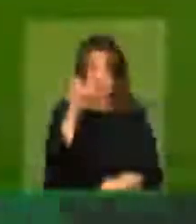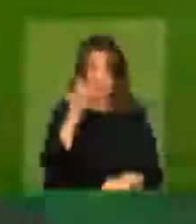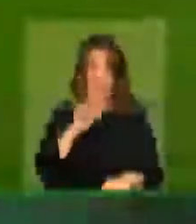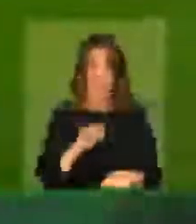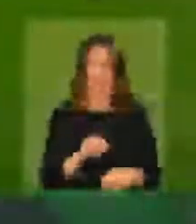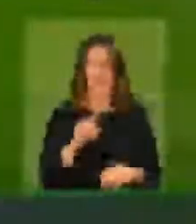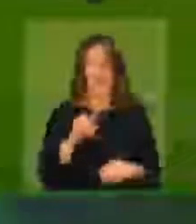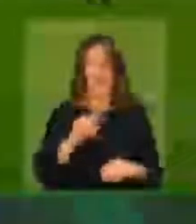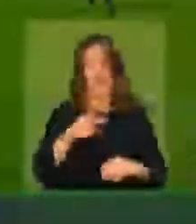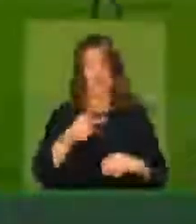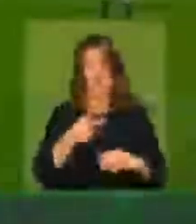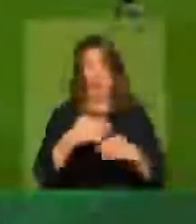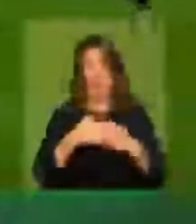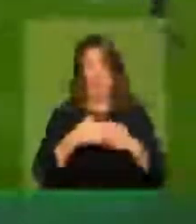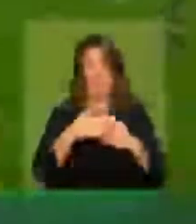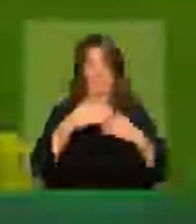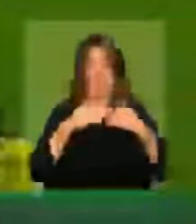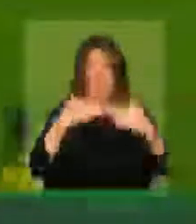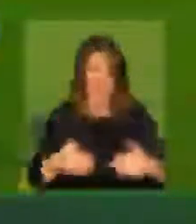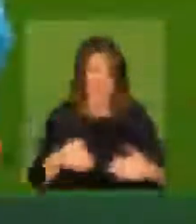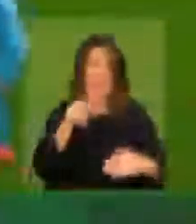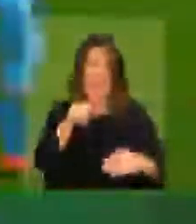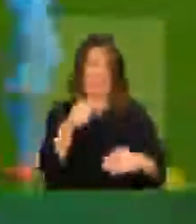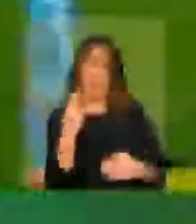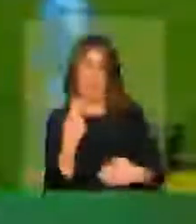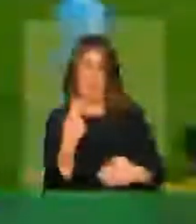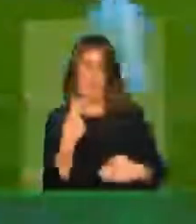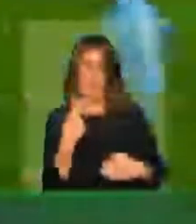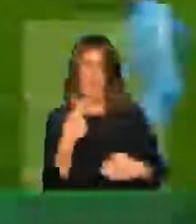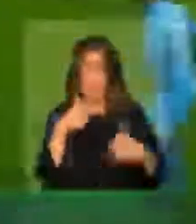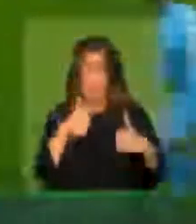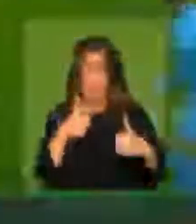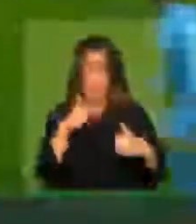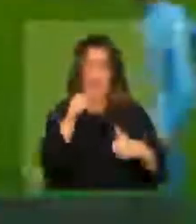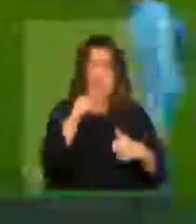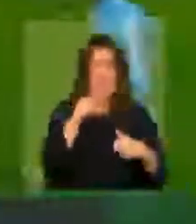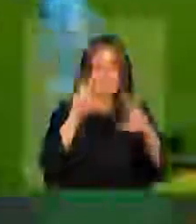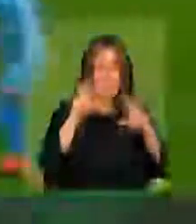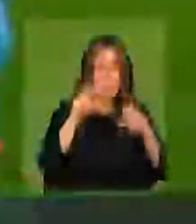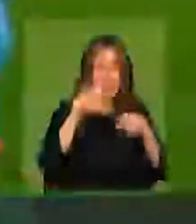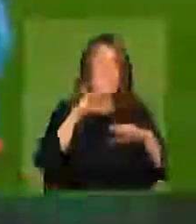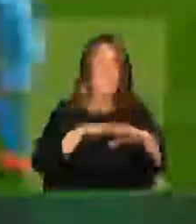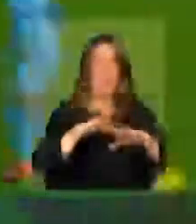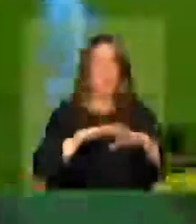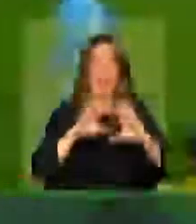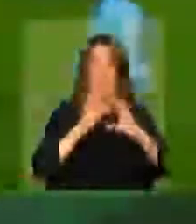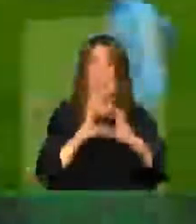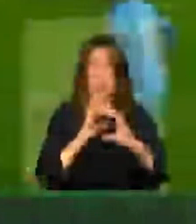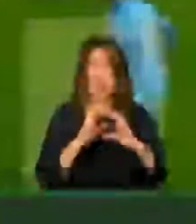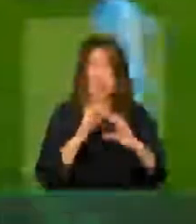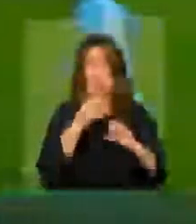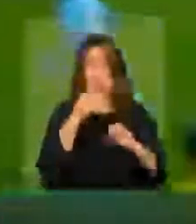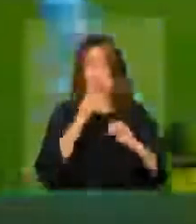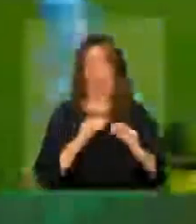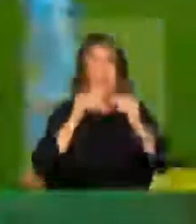segundo está adelantado Pisichilo. Hasta ahí habilitado y todo válido. Acá, ese es el tema. Si toca la pelota Cócaro, está adelantado. Eso fue lo